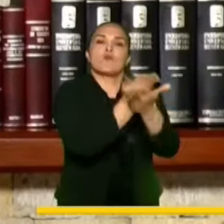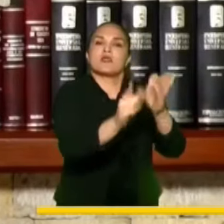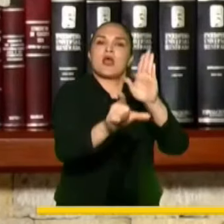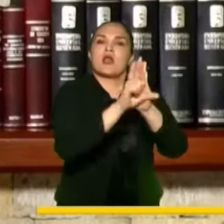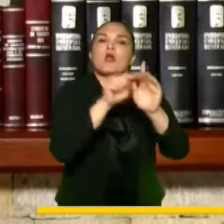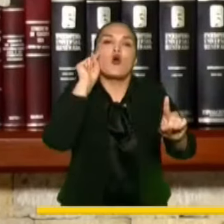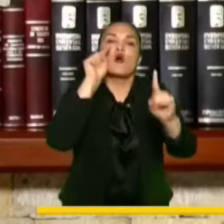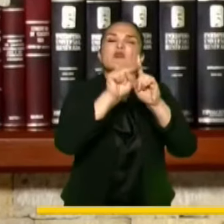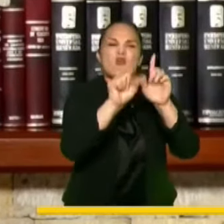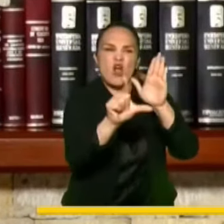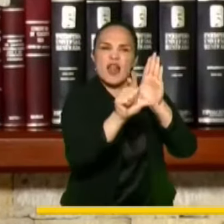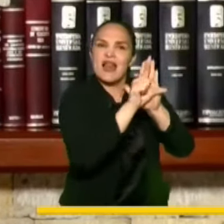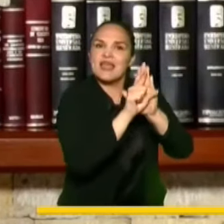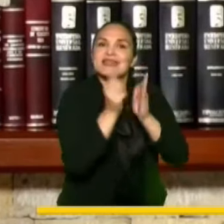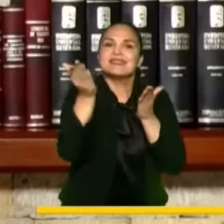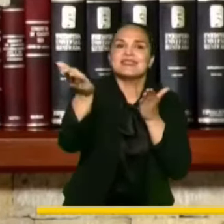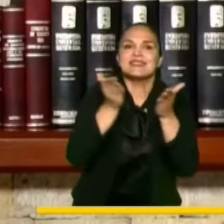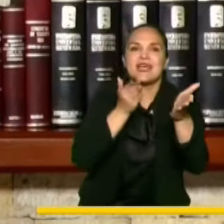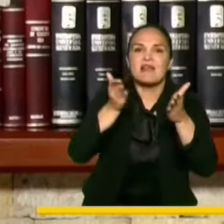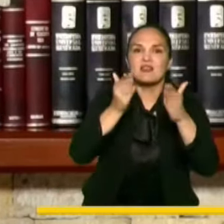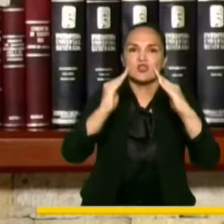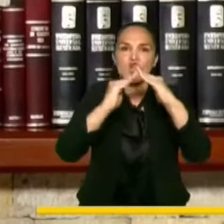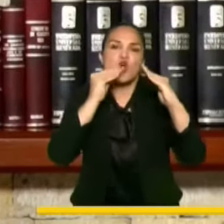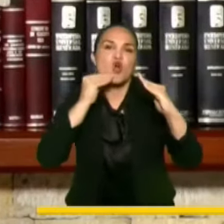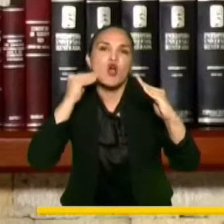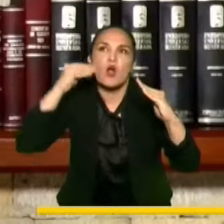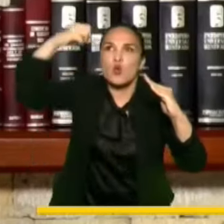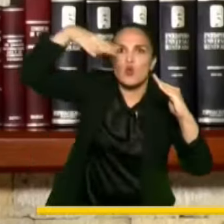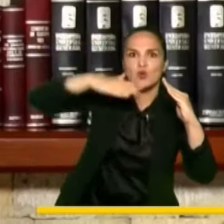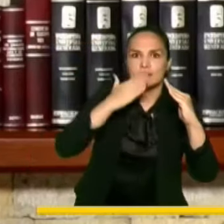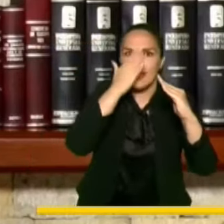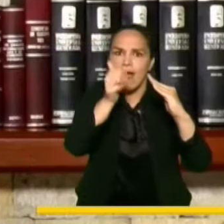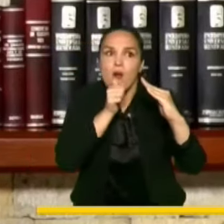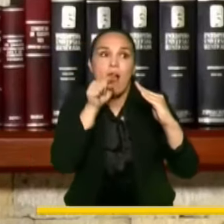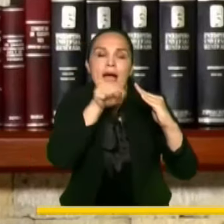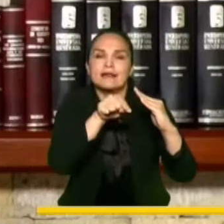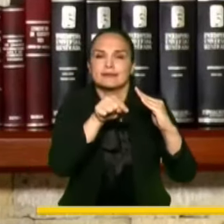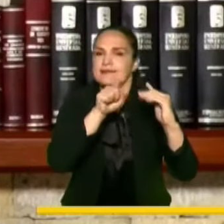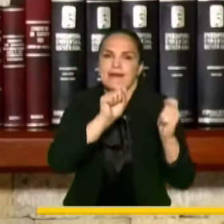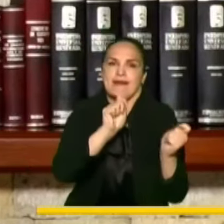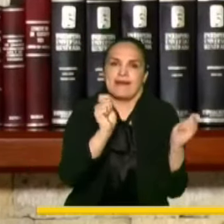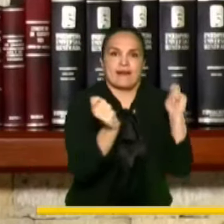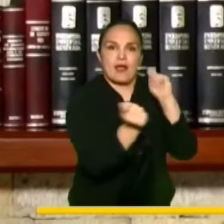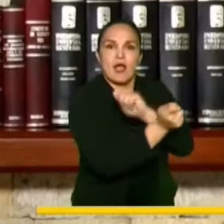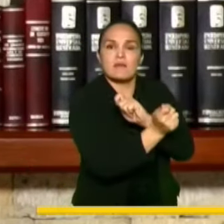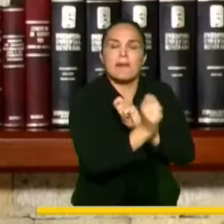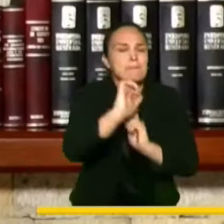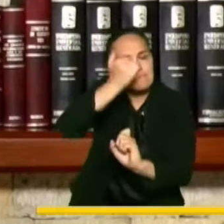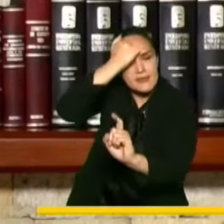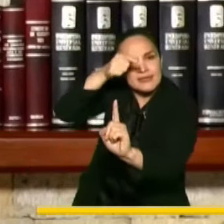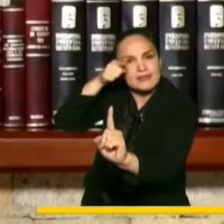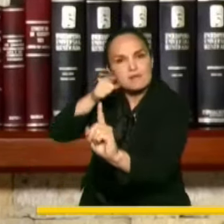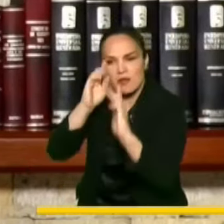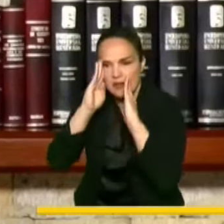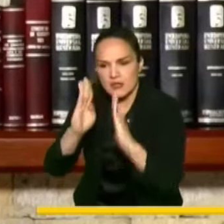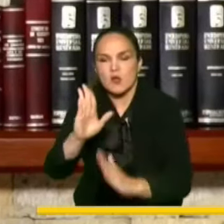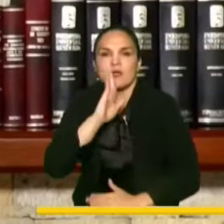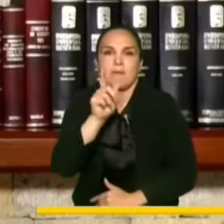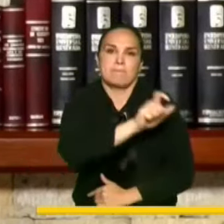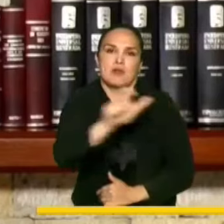Domiciliarios. Buscamos que el actor prevalente sea el y la usuaria de los servicios públicos